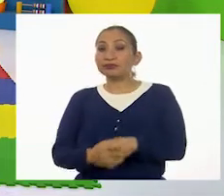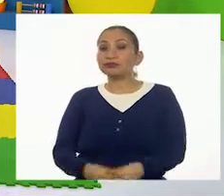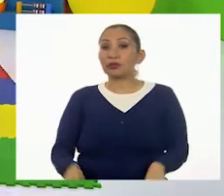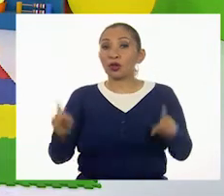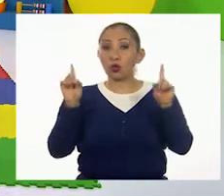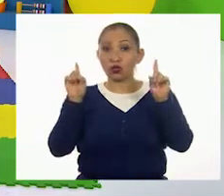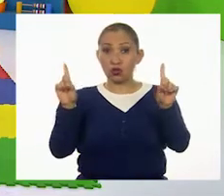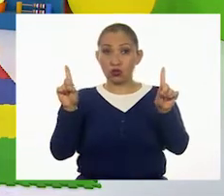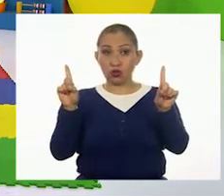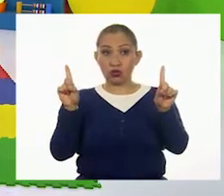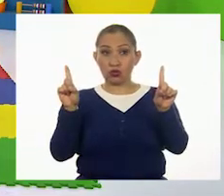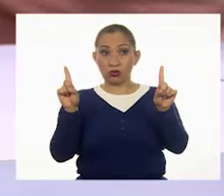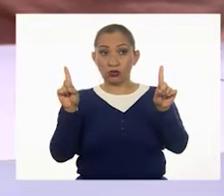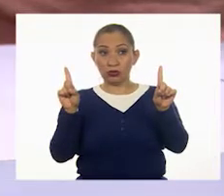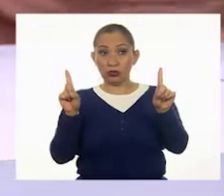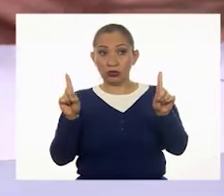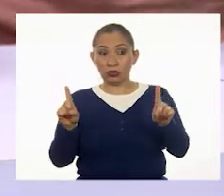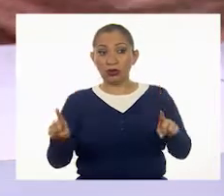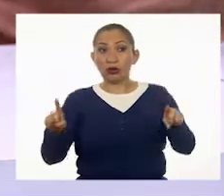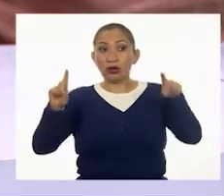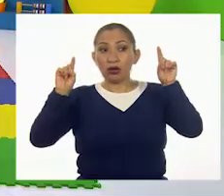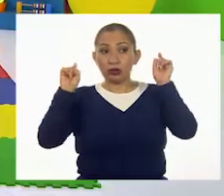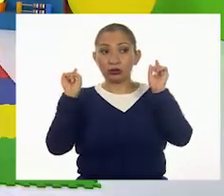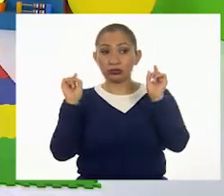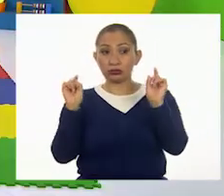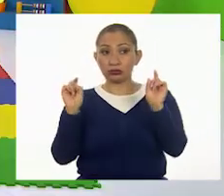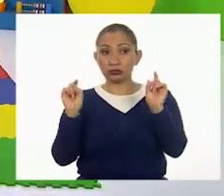así. Uno.